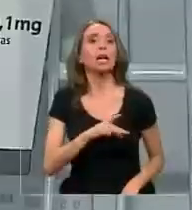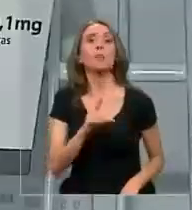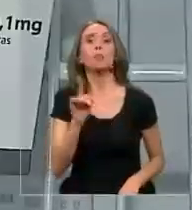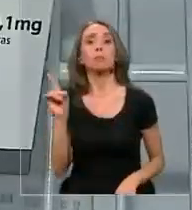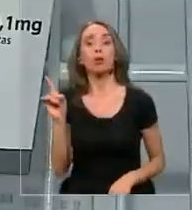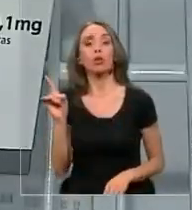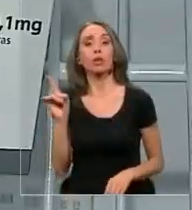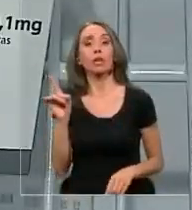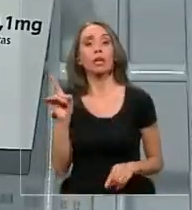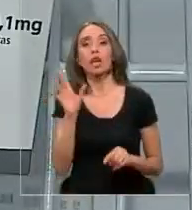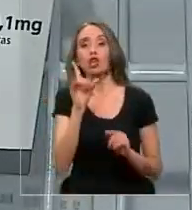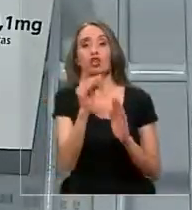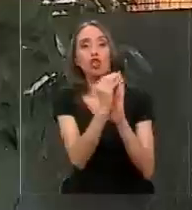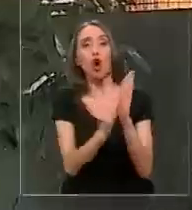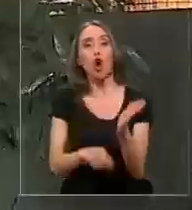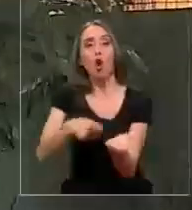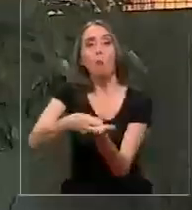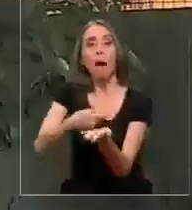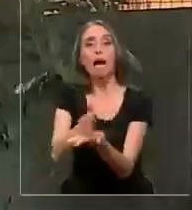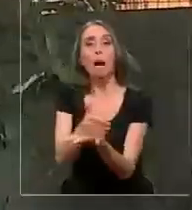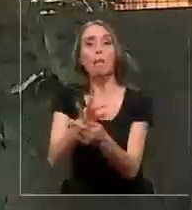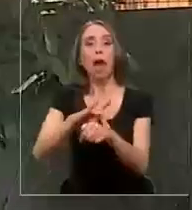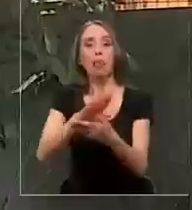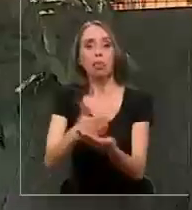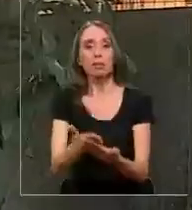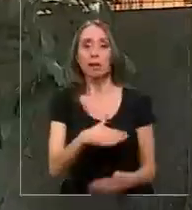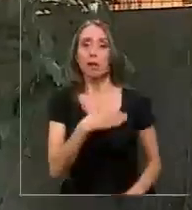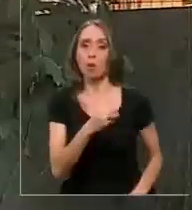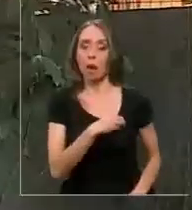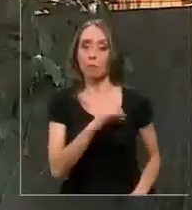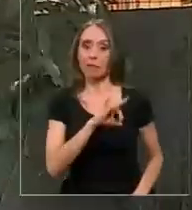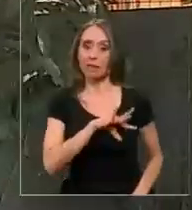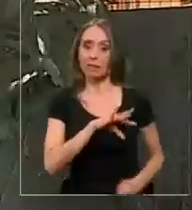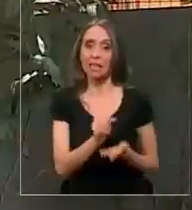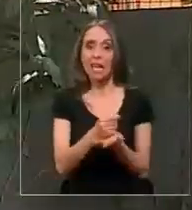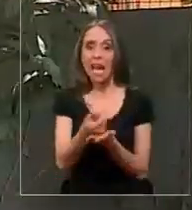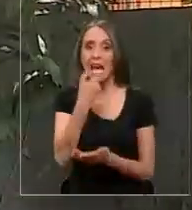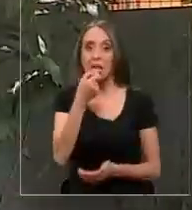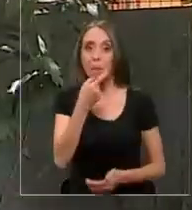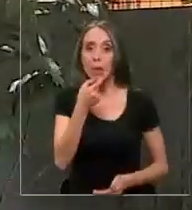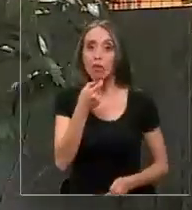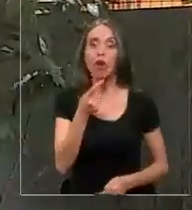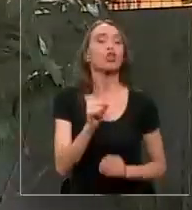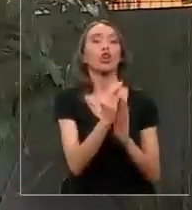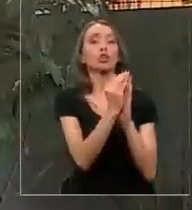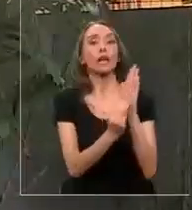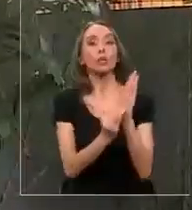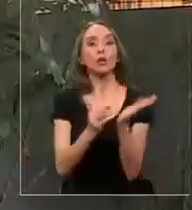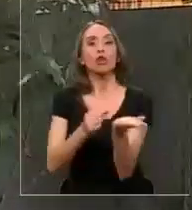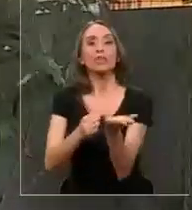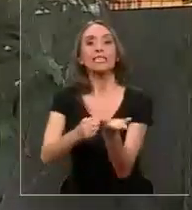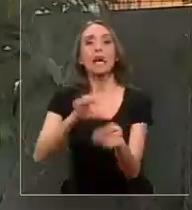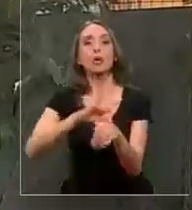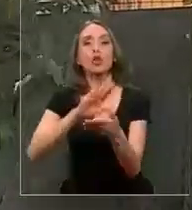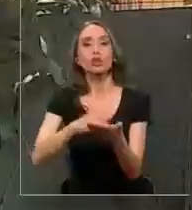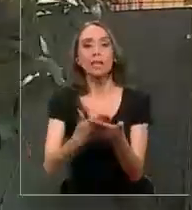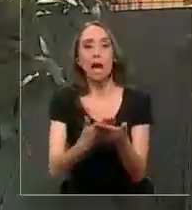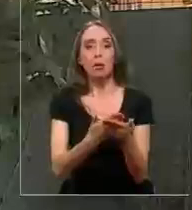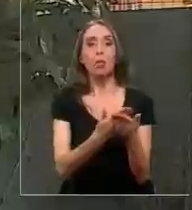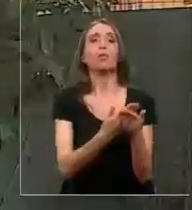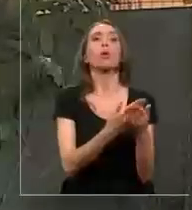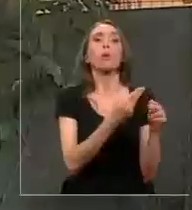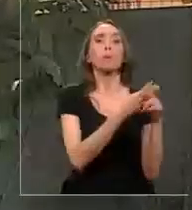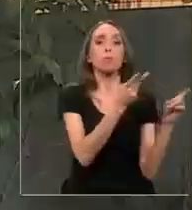en ningún plan de salud en chile los medicamentos no son parte de los seguros de salud ni públicos ni